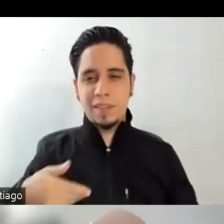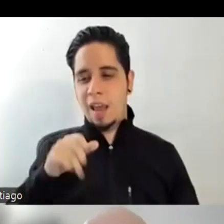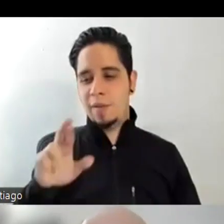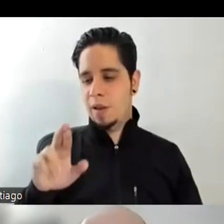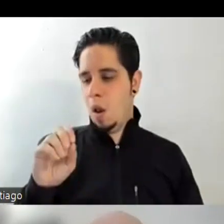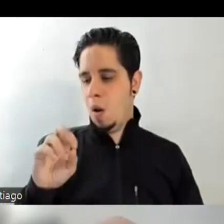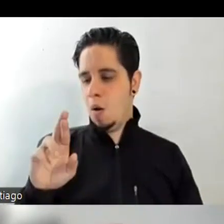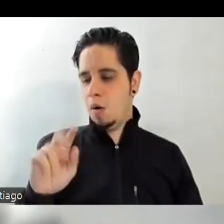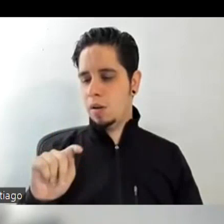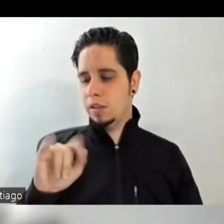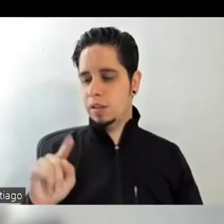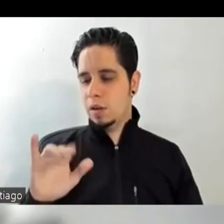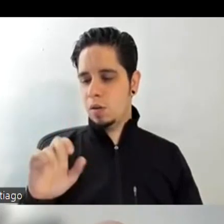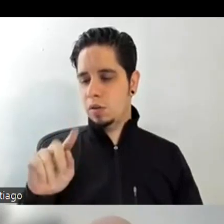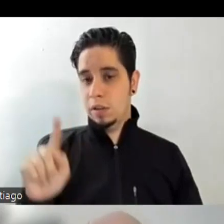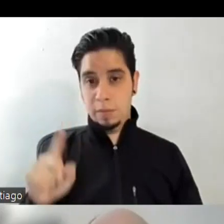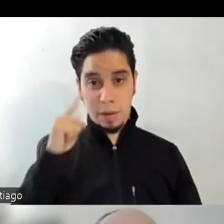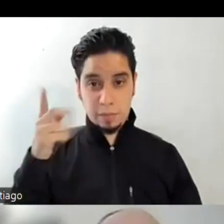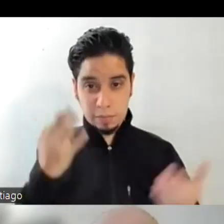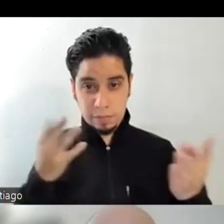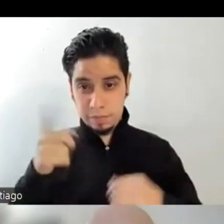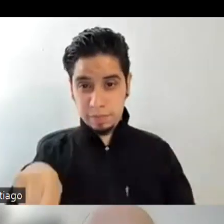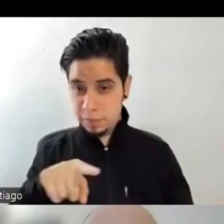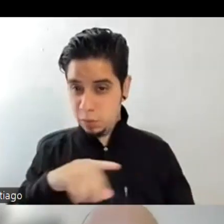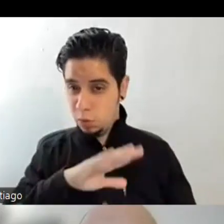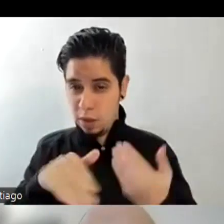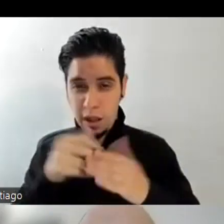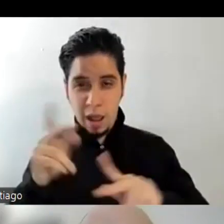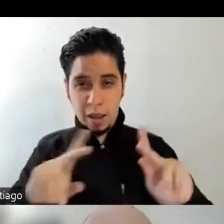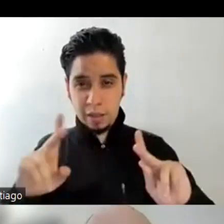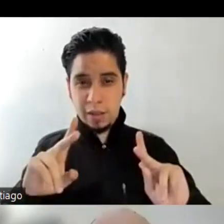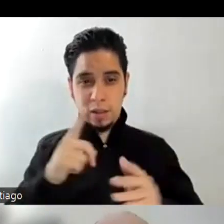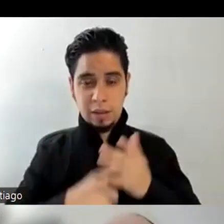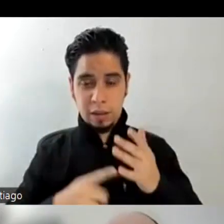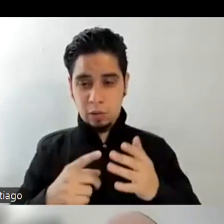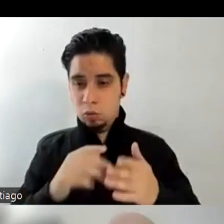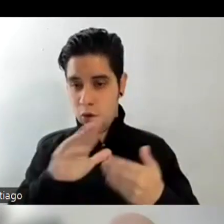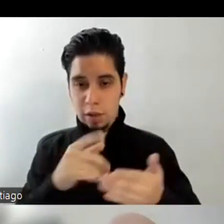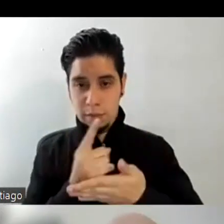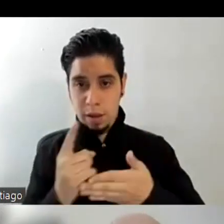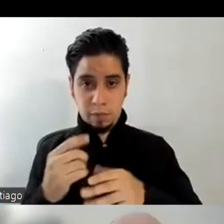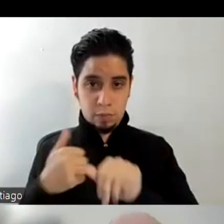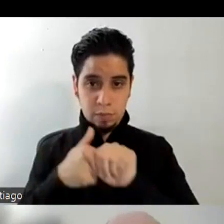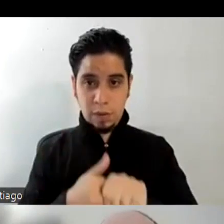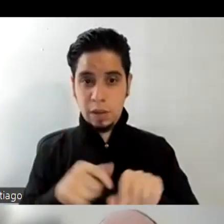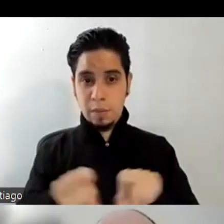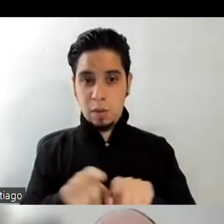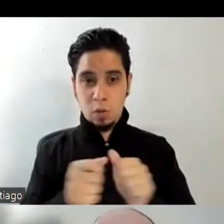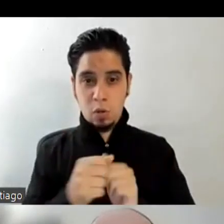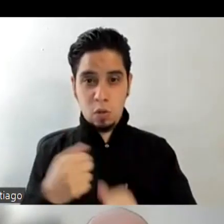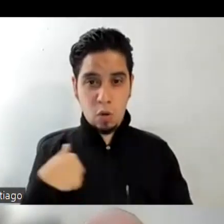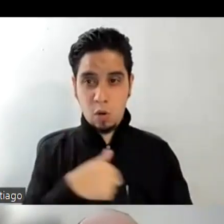servirle a usted y a toda nuestra gente que semana tras semana nos sigue. Y también nos acompaña un